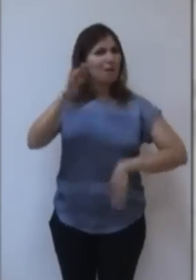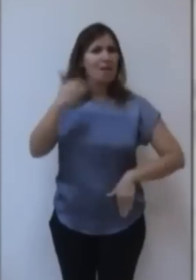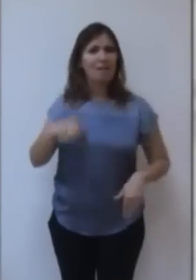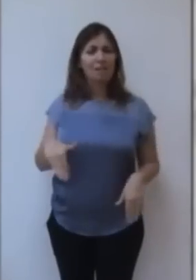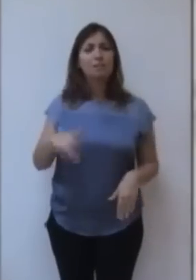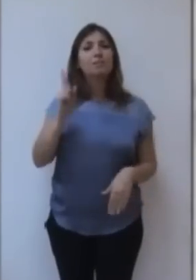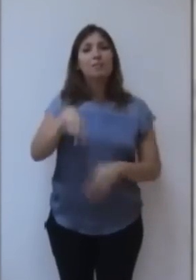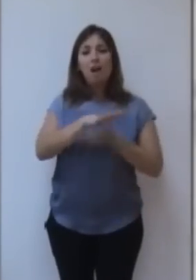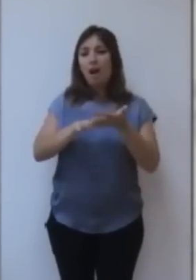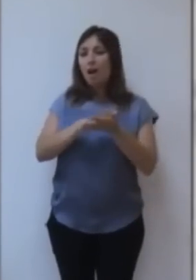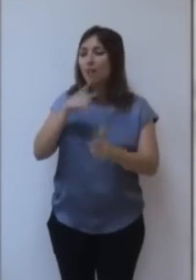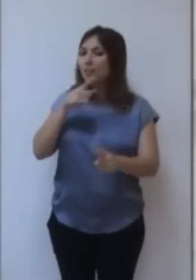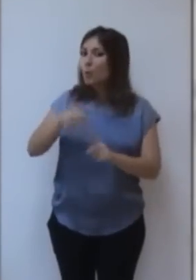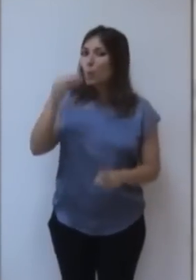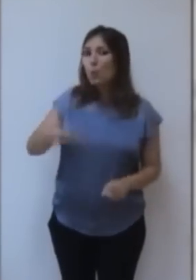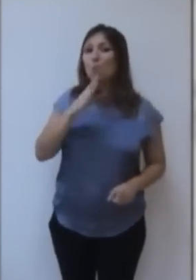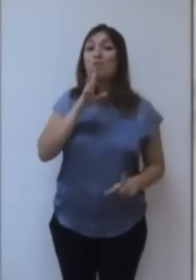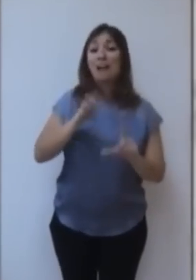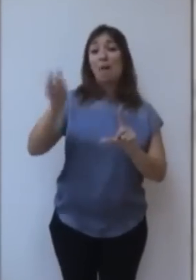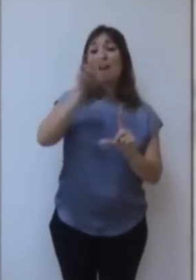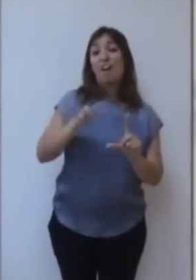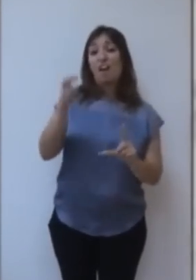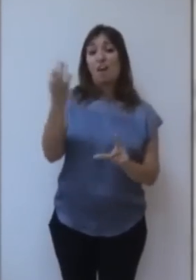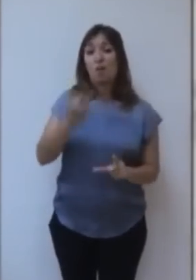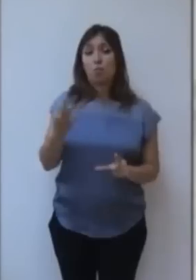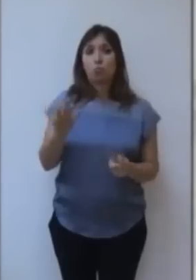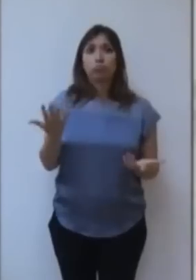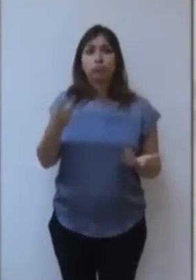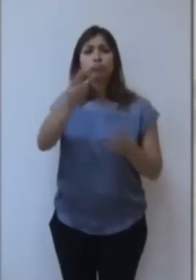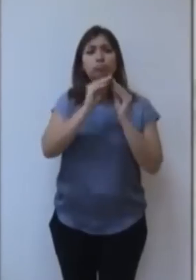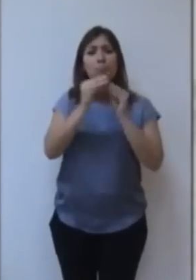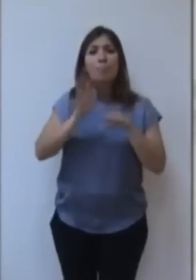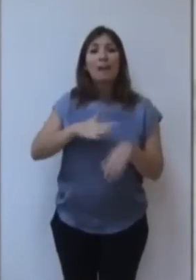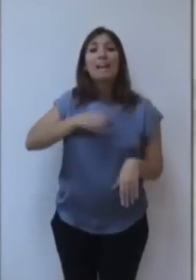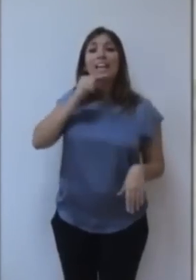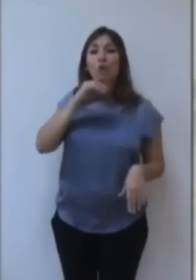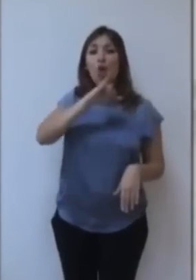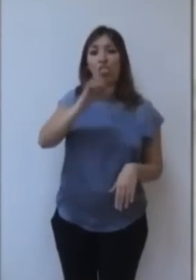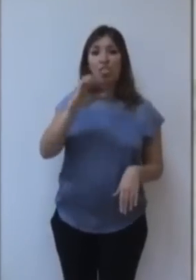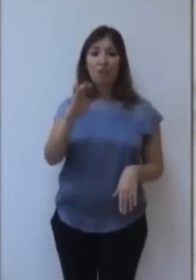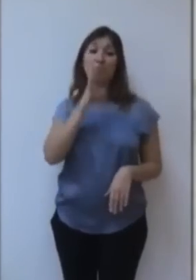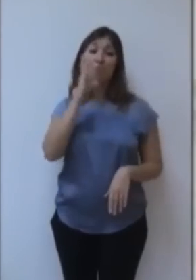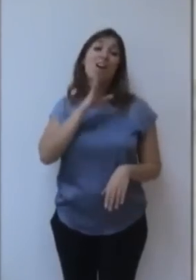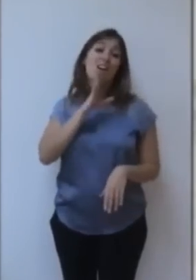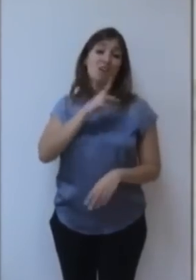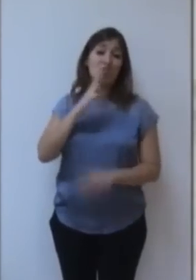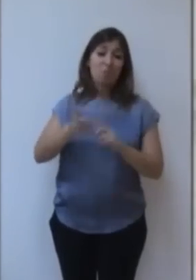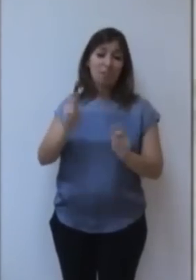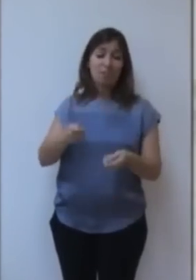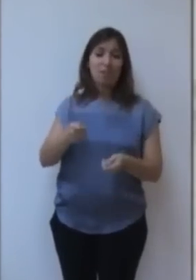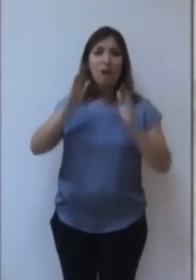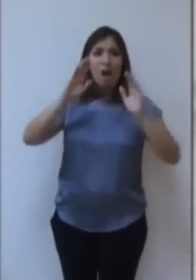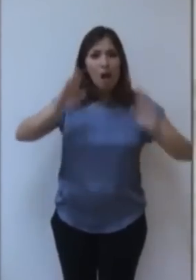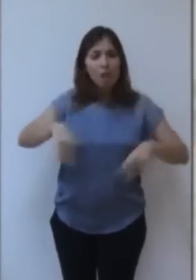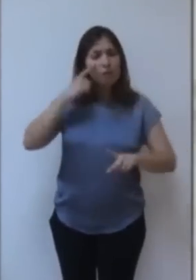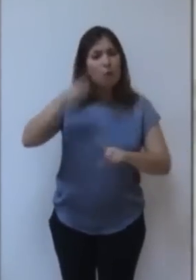ha sido una experiencia muy buena, porque ese navegador, que inicialmente él lo desarrolló para su nieto Zack, por eso se llama Zack Browser, ha acabado